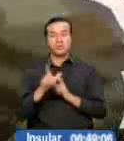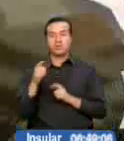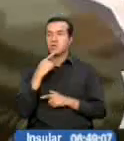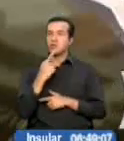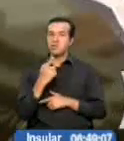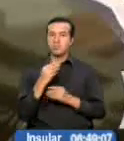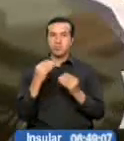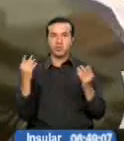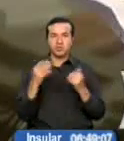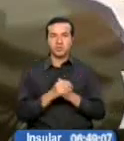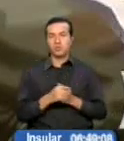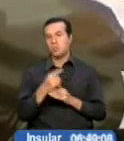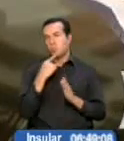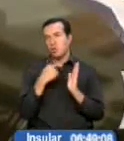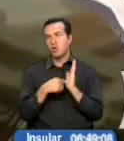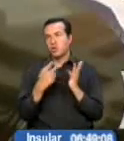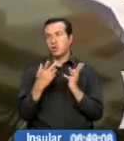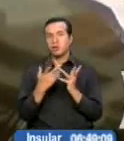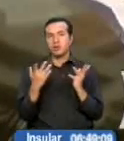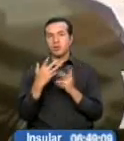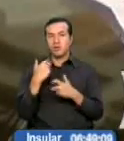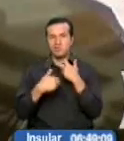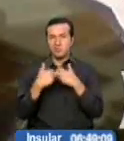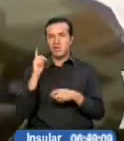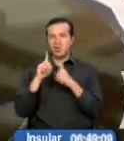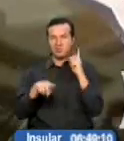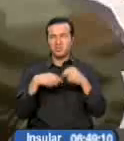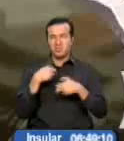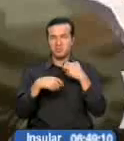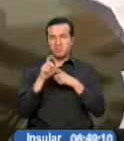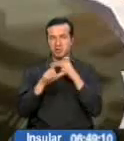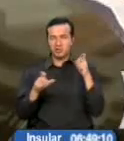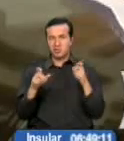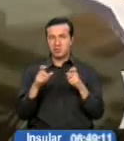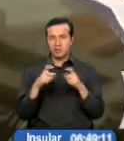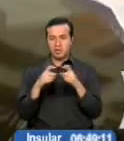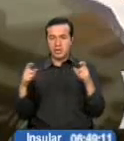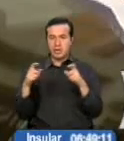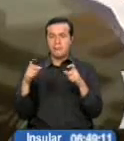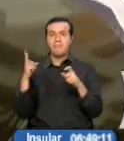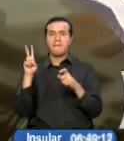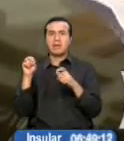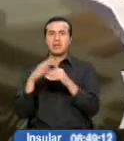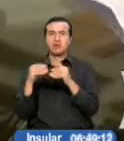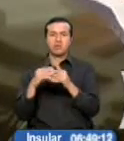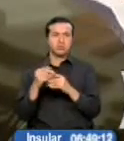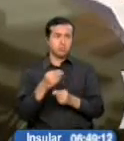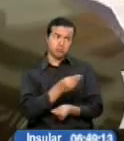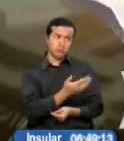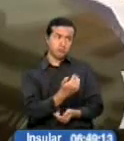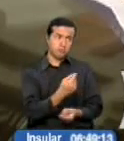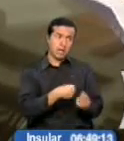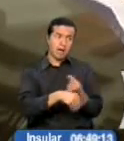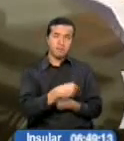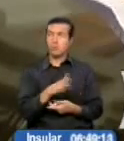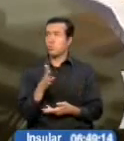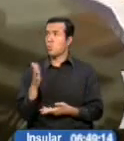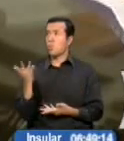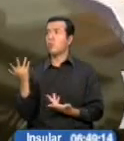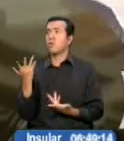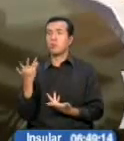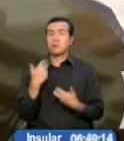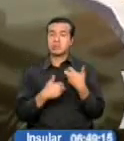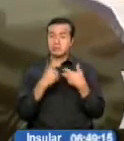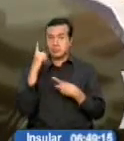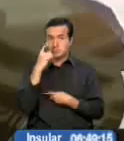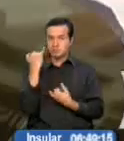beneficios. Evito tener ese problema que a veces los clientes pagan con un billete grande y no hay sueldo, entonces se me es complicado. Ahora